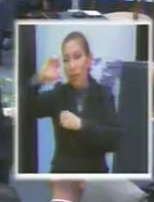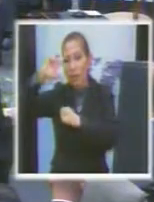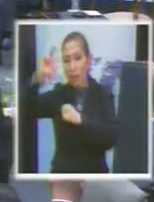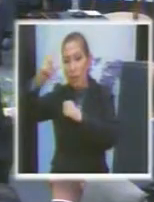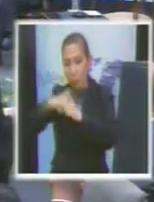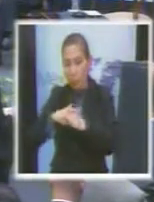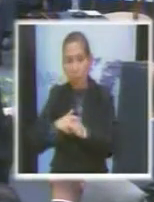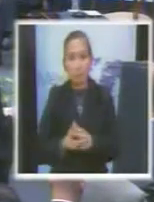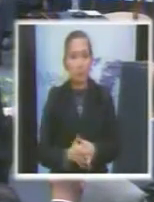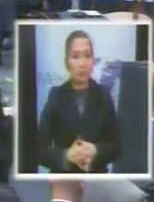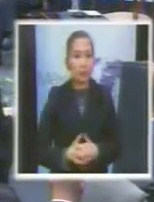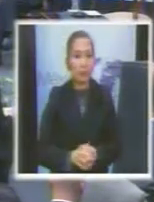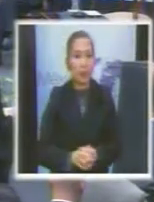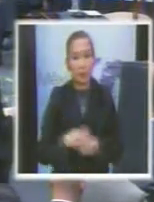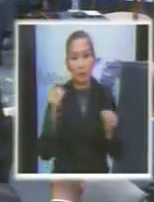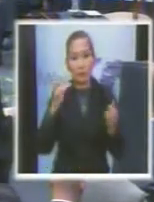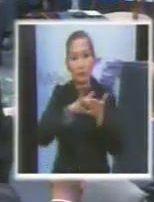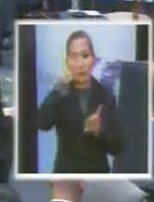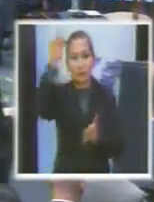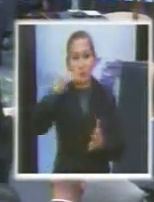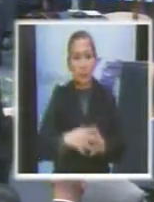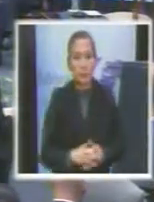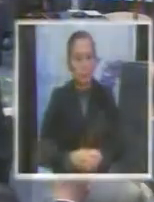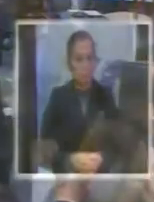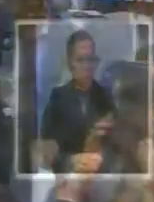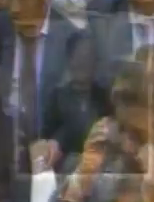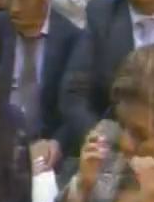y Europa. Muchas gracias.